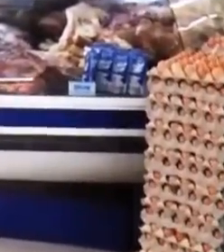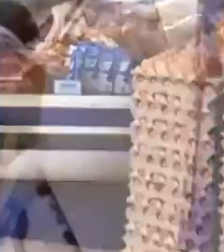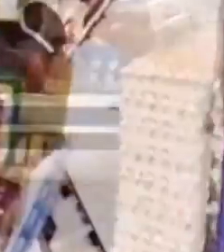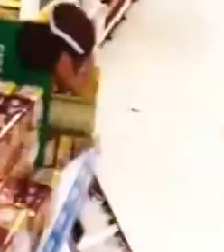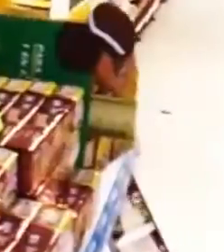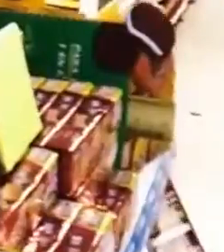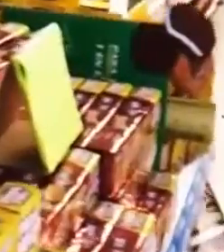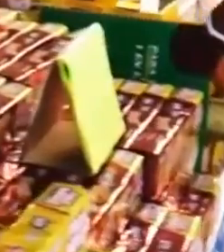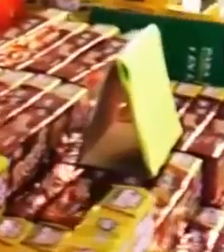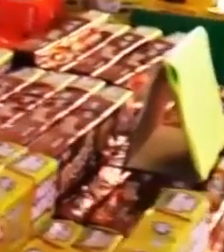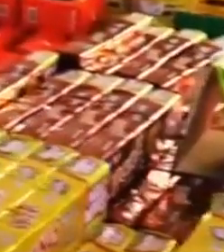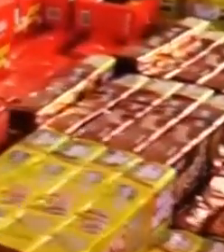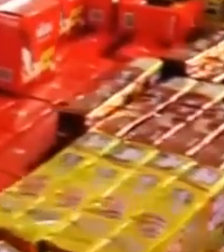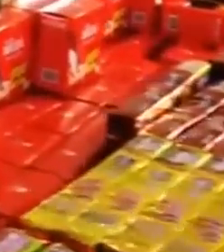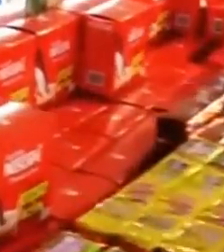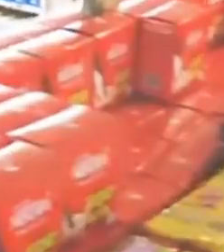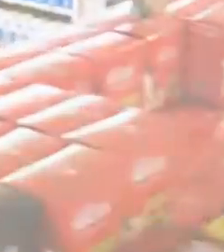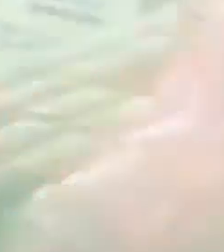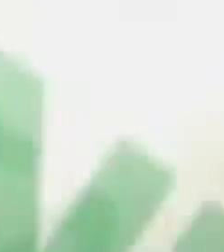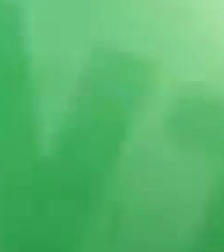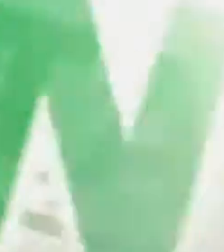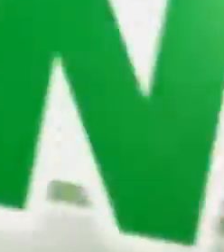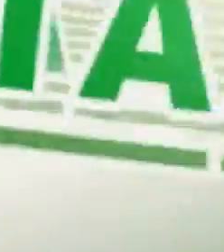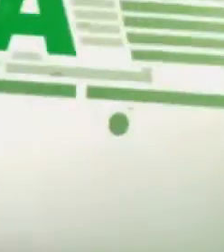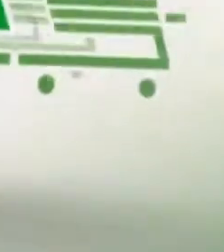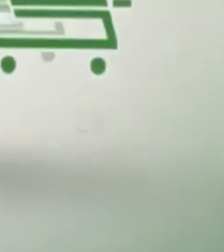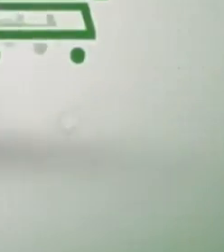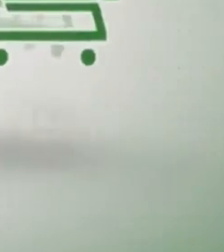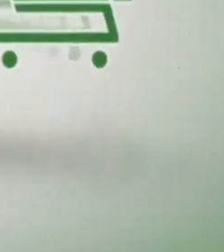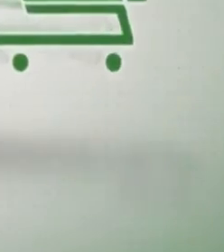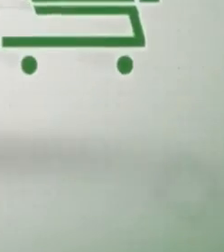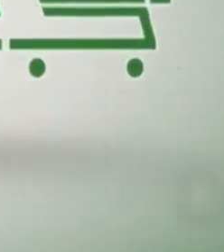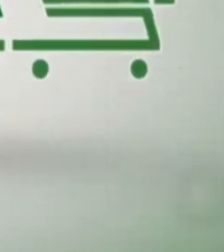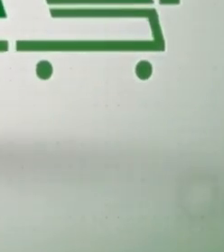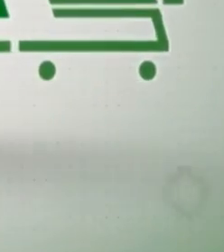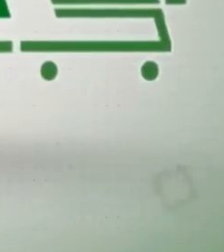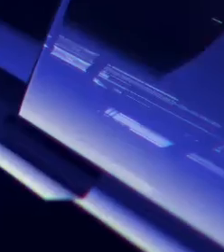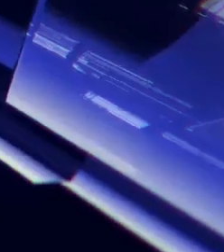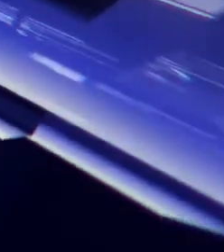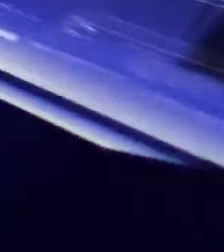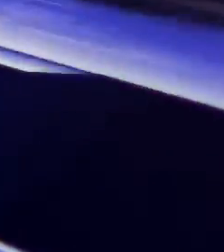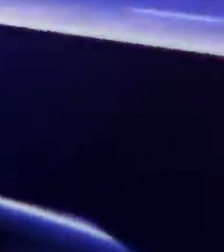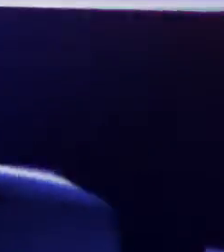día como si fuera el primero somos tu casa autoservicio la quinta que viene